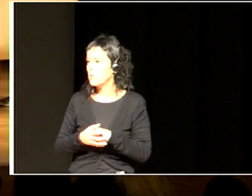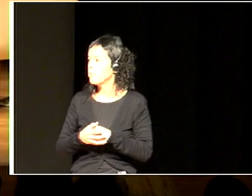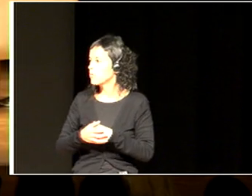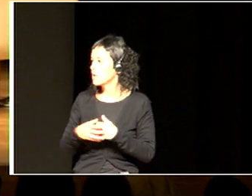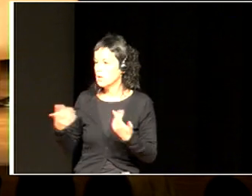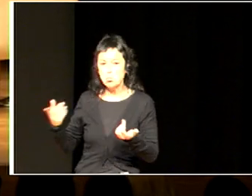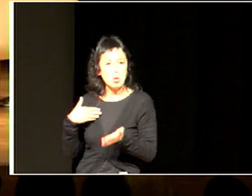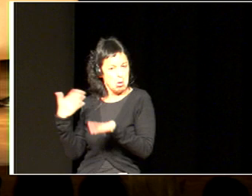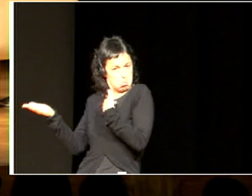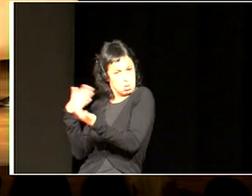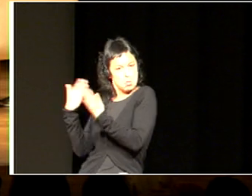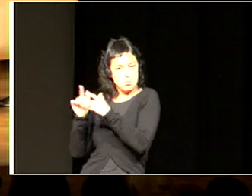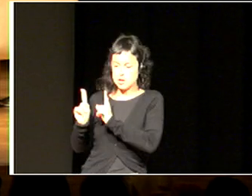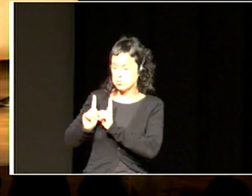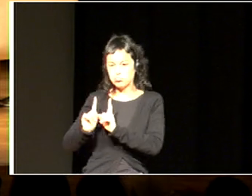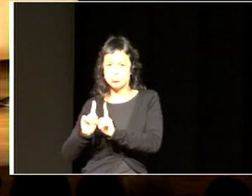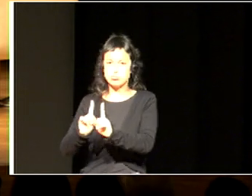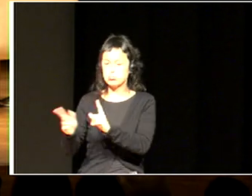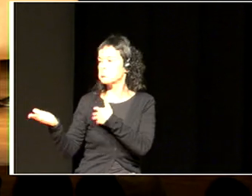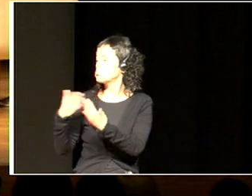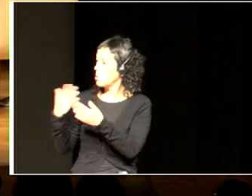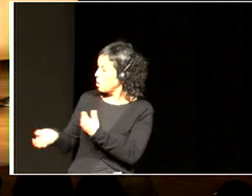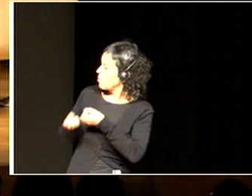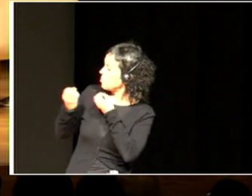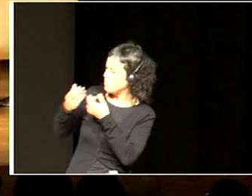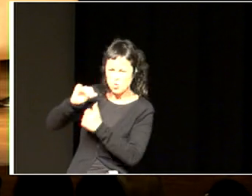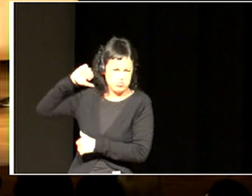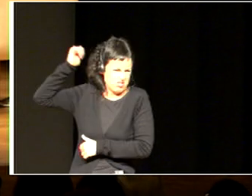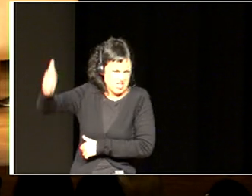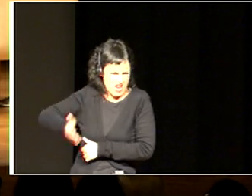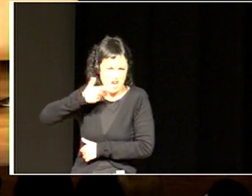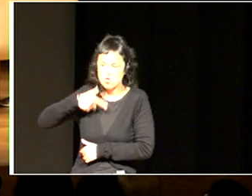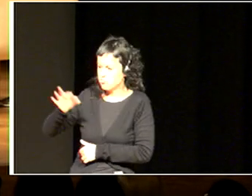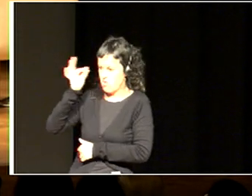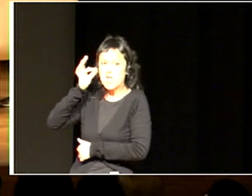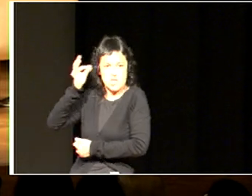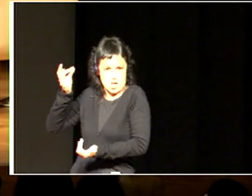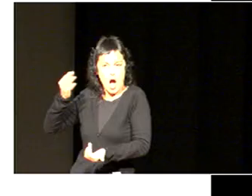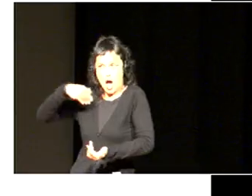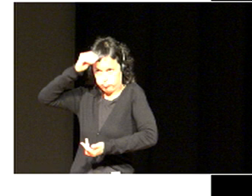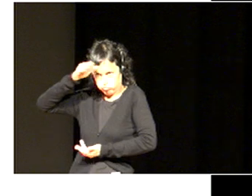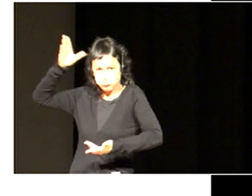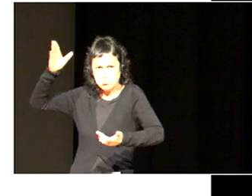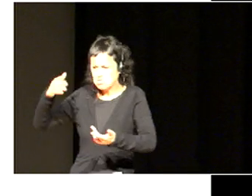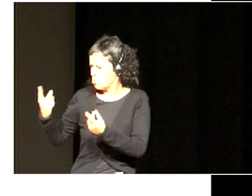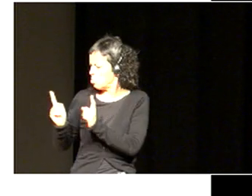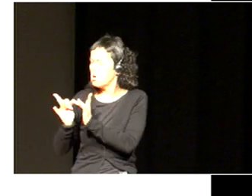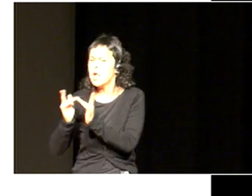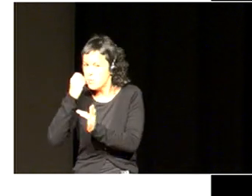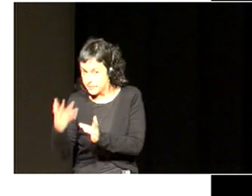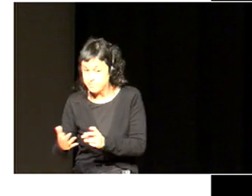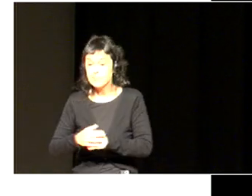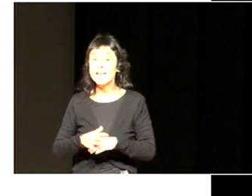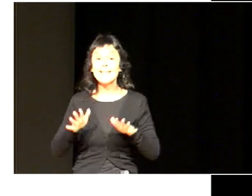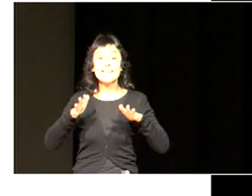tenía la conversación y big argumentos y la conoces de toda la vida una chavala culta que llevas bien con ellas aves y de